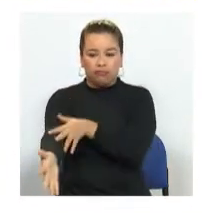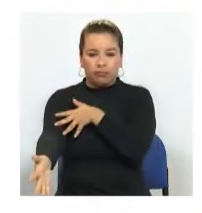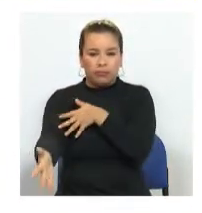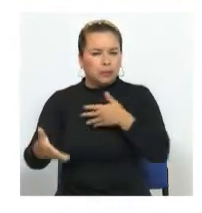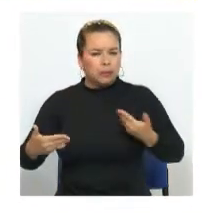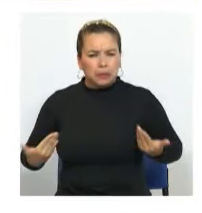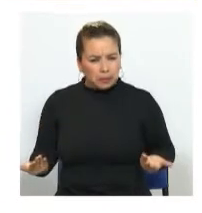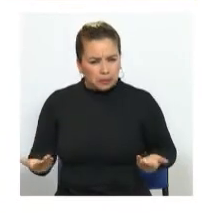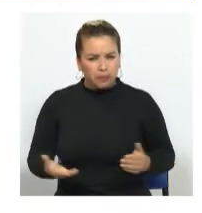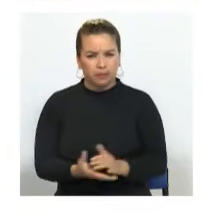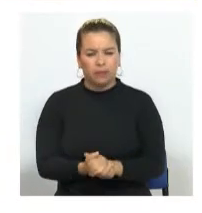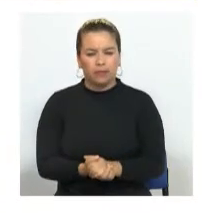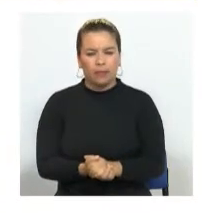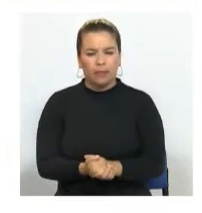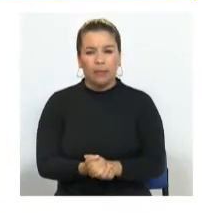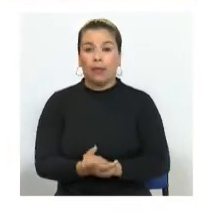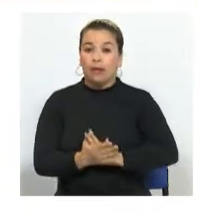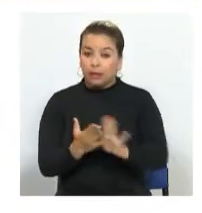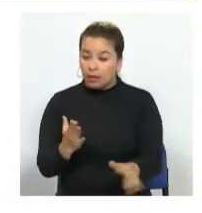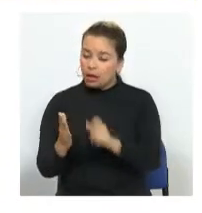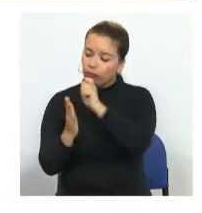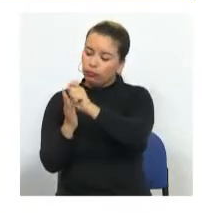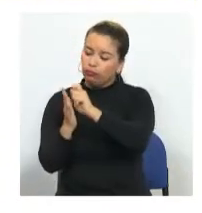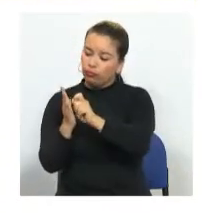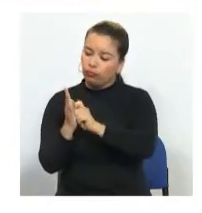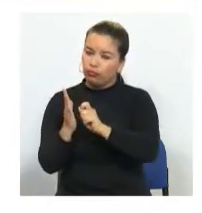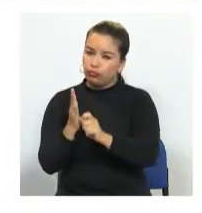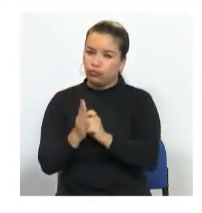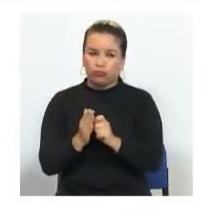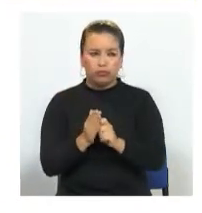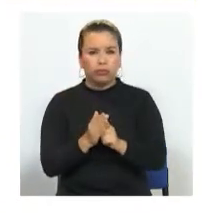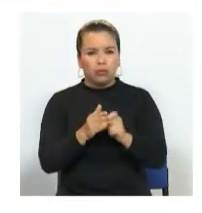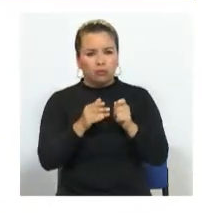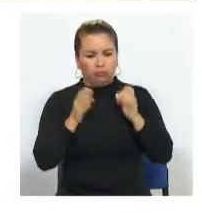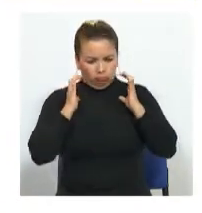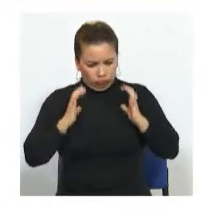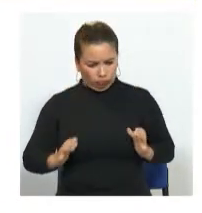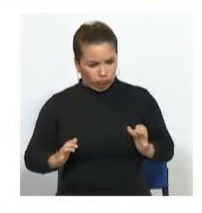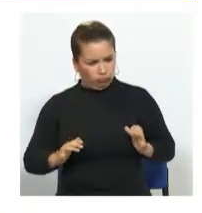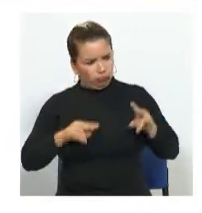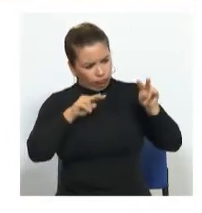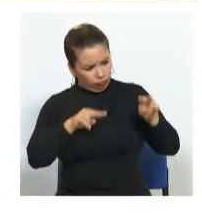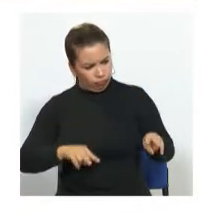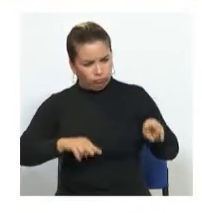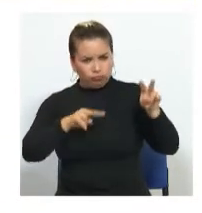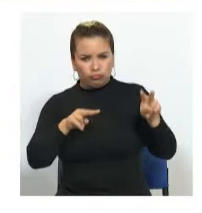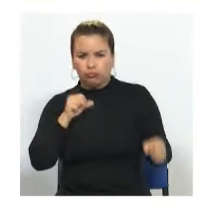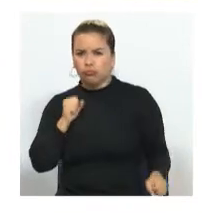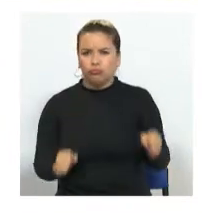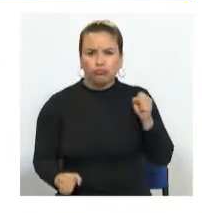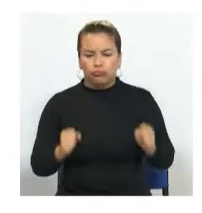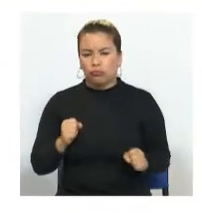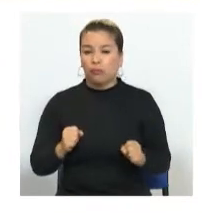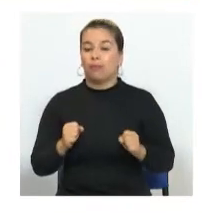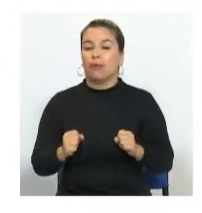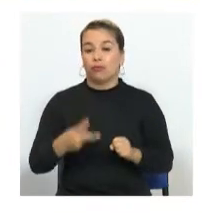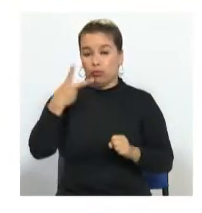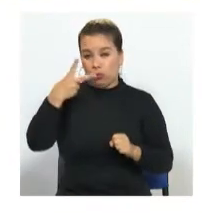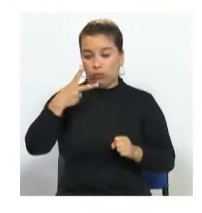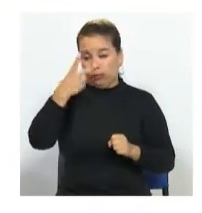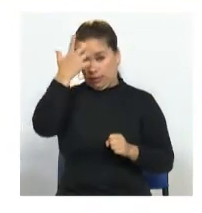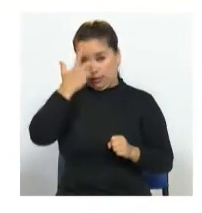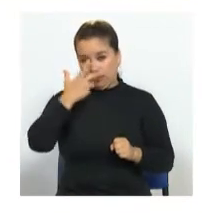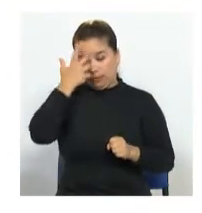Lo completamos con la historia, con un examen físico y con base en eso realizamos 2 exámenes básicos que son el